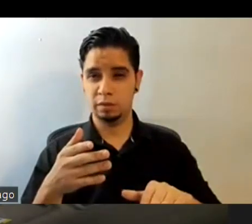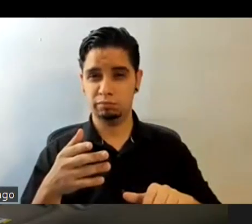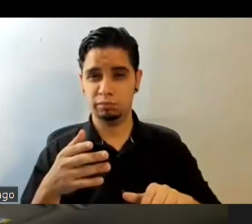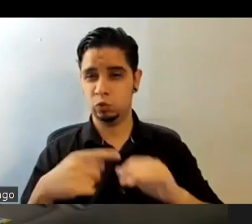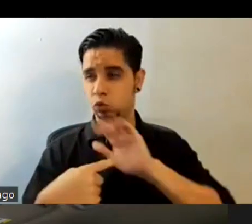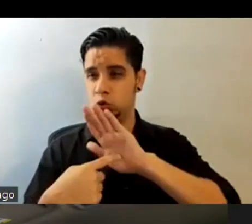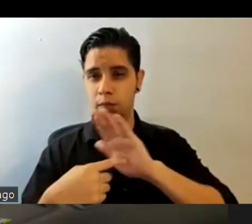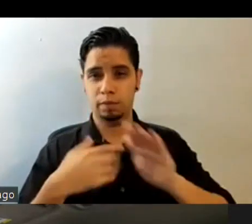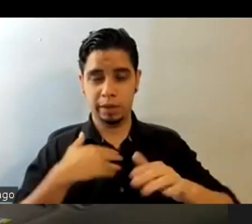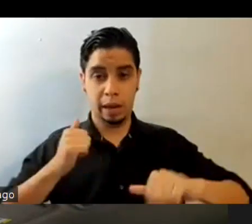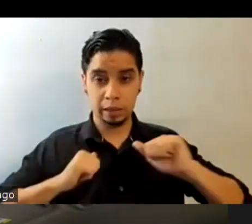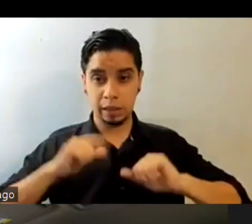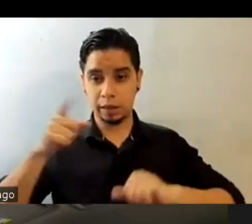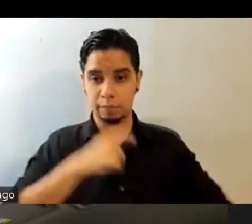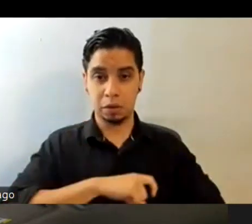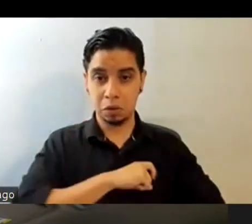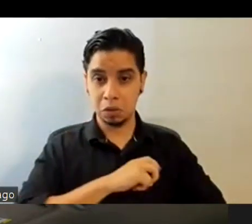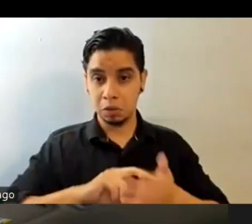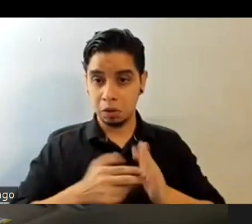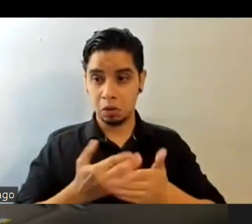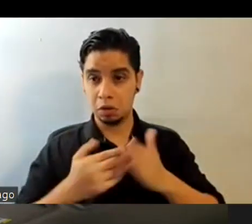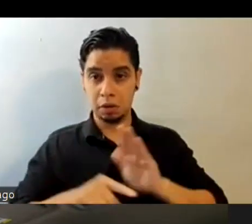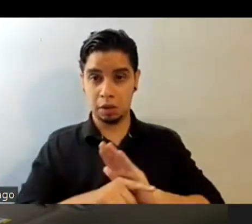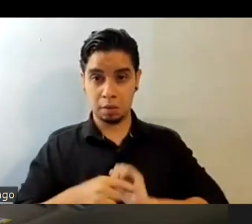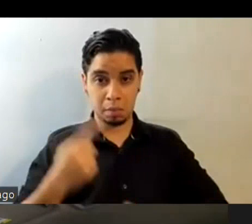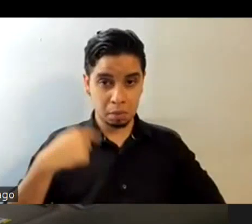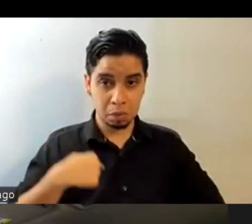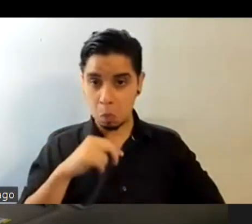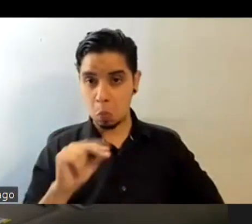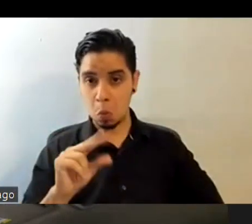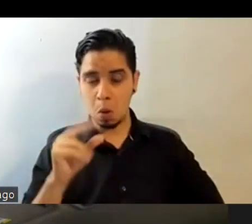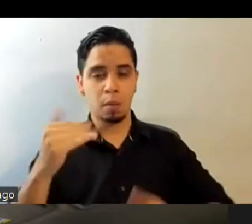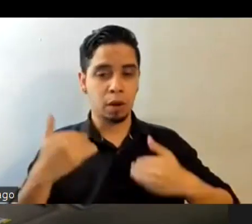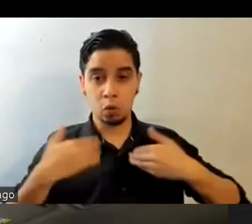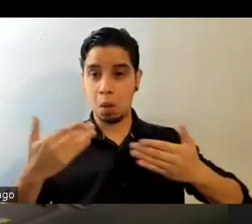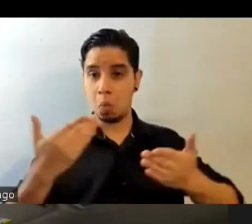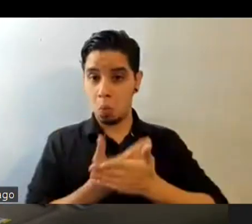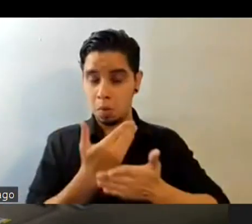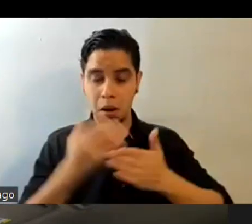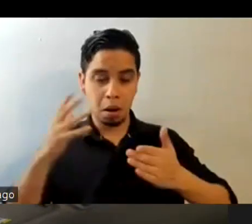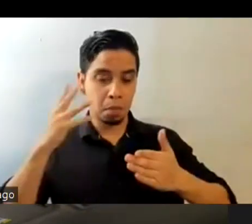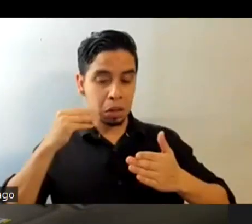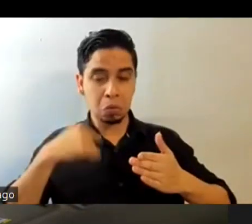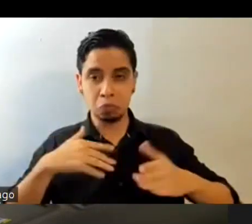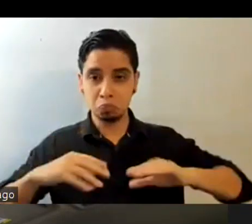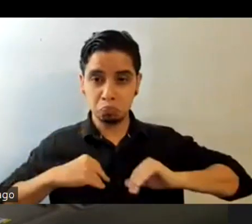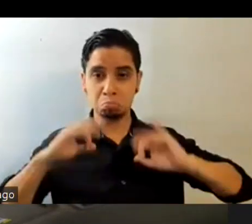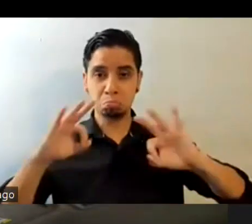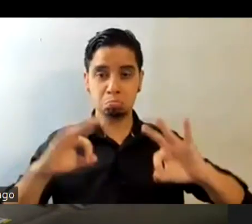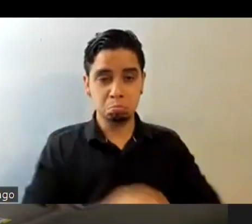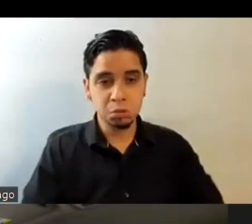Así que yo digo que no fue tan mala la cosa en mi caso, porque tuve muchas nuevas experiencias. Yo pienso